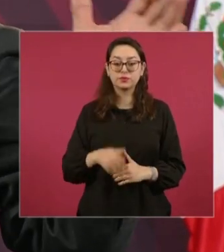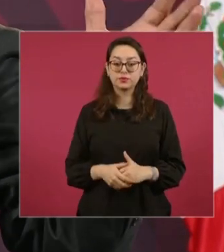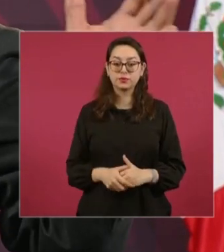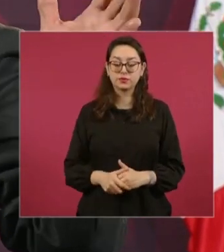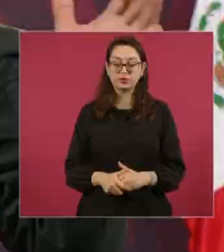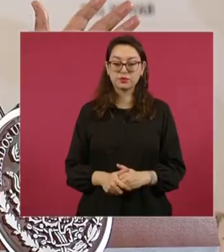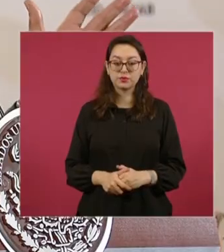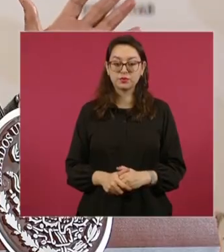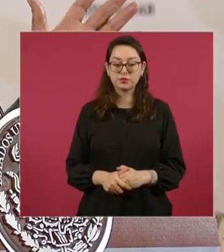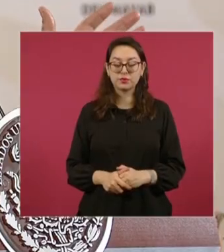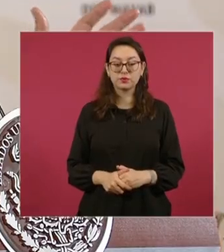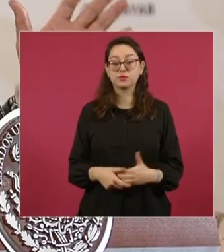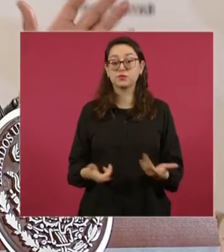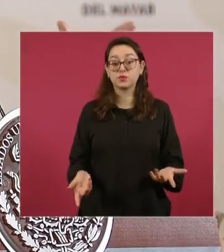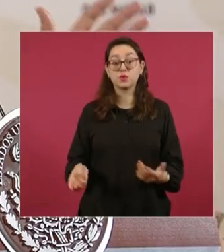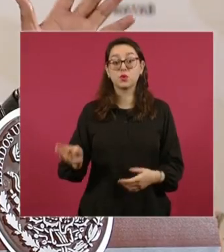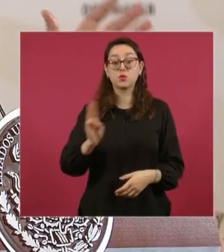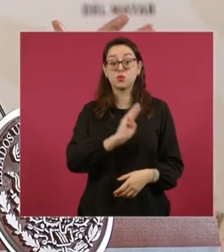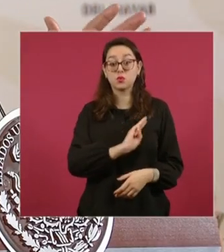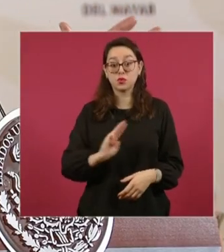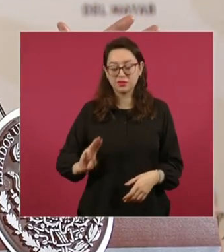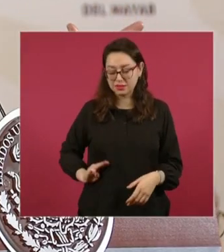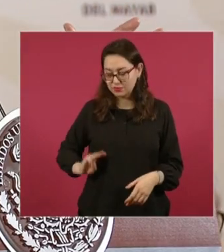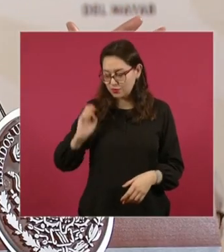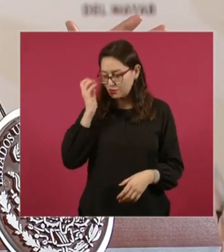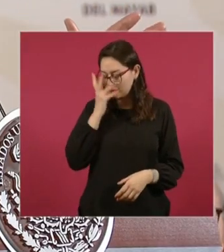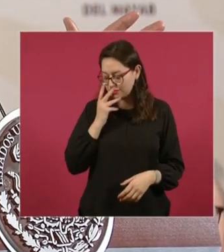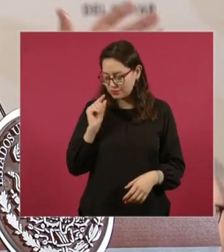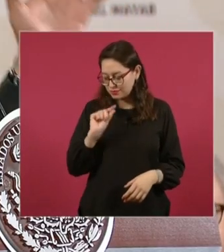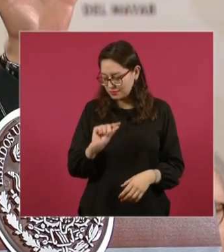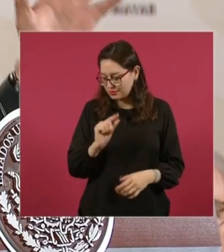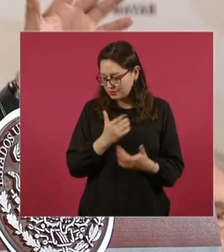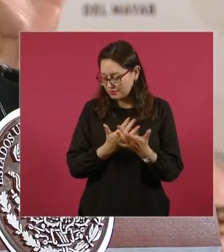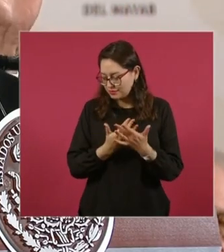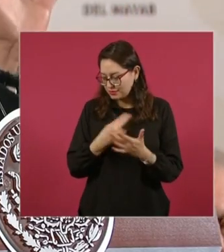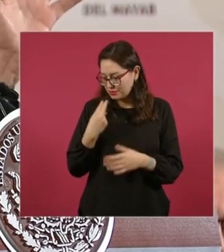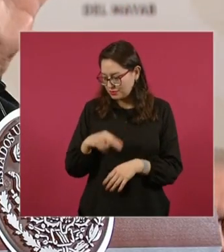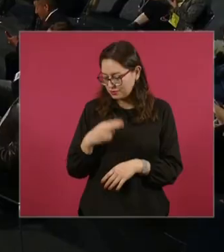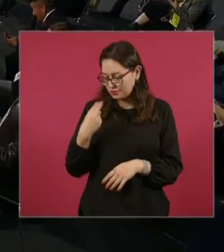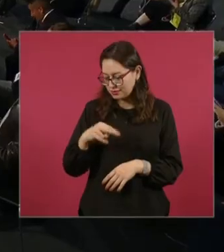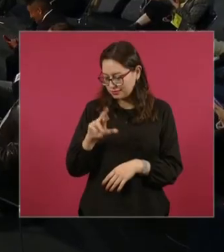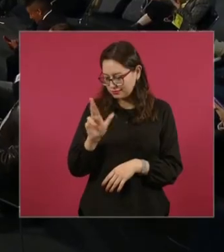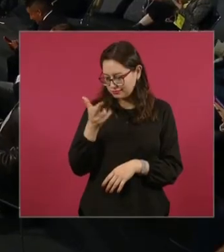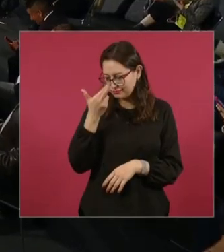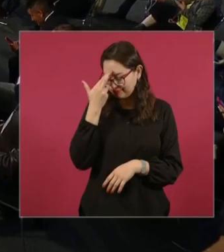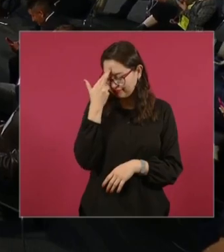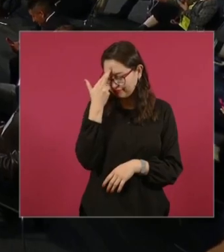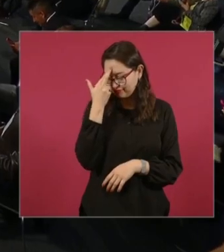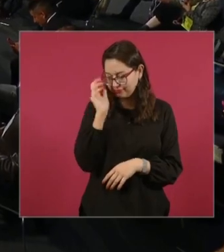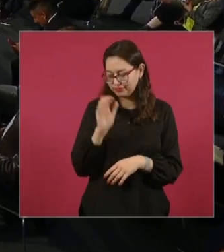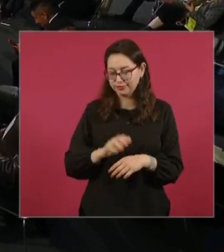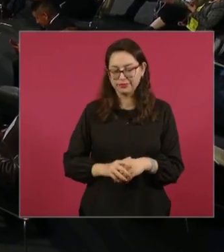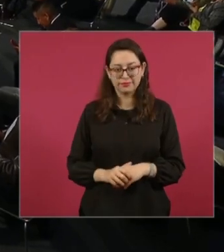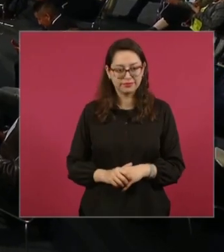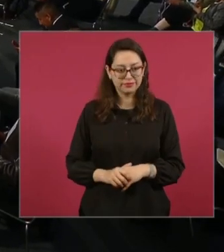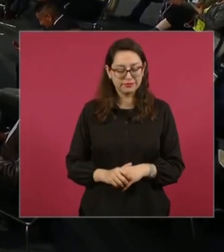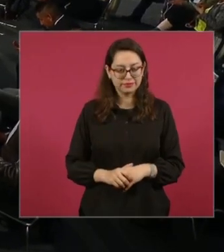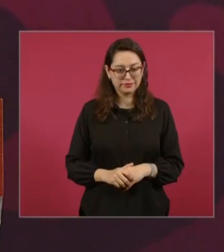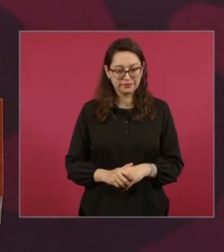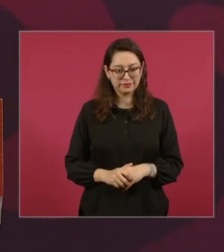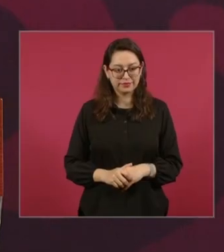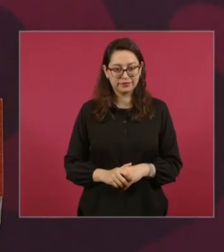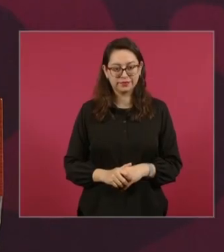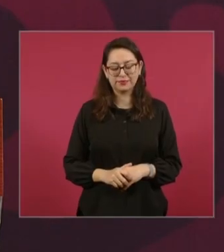que es de los municipios más bellos, ya me voy a acordar, porque aparte de que